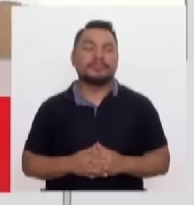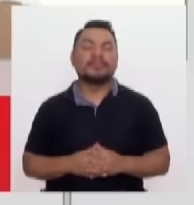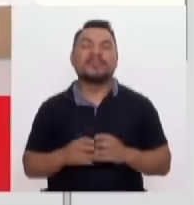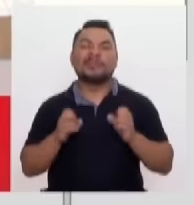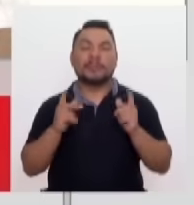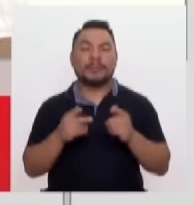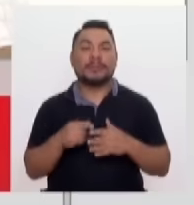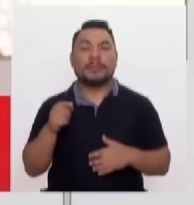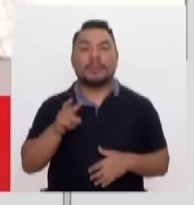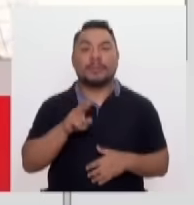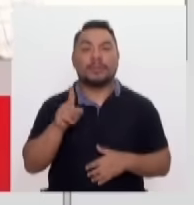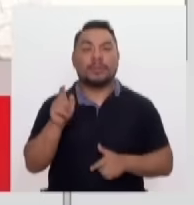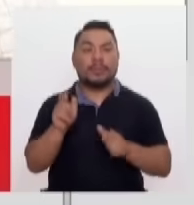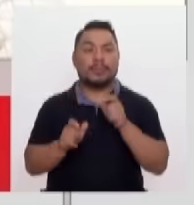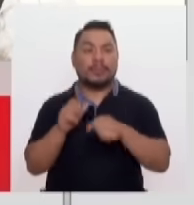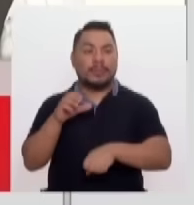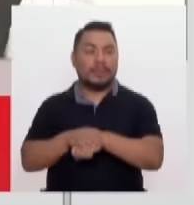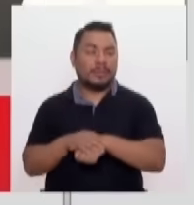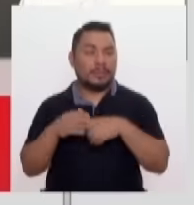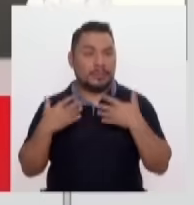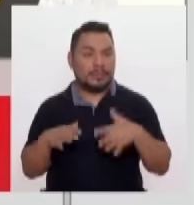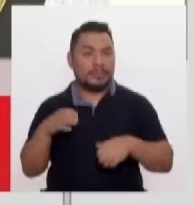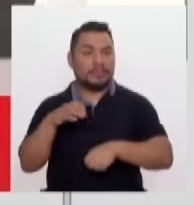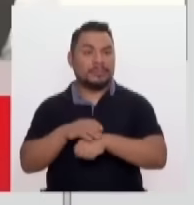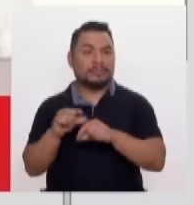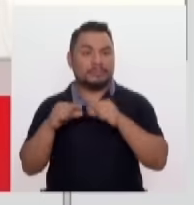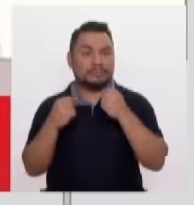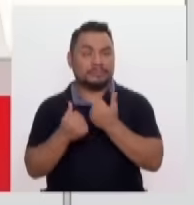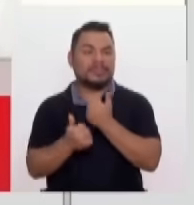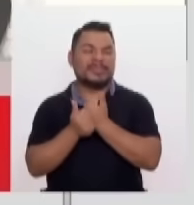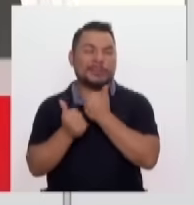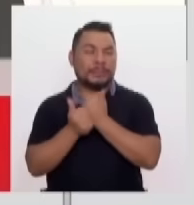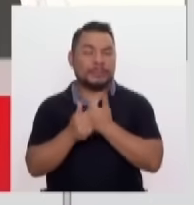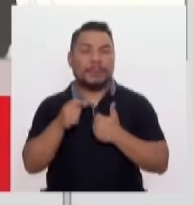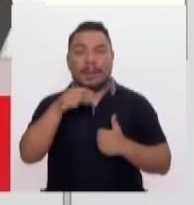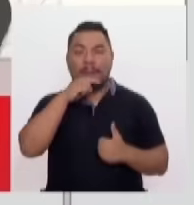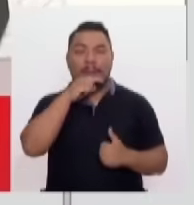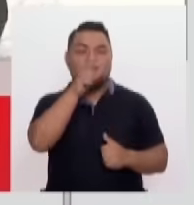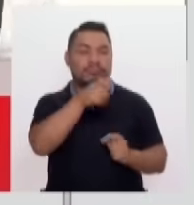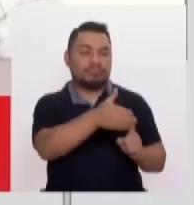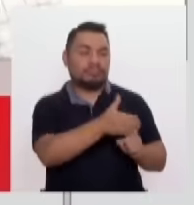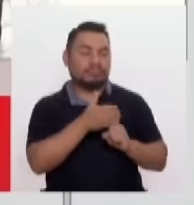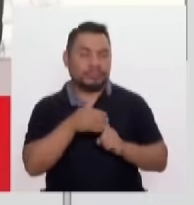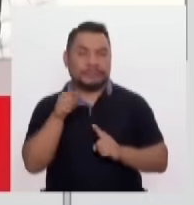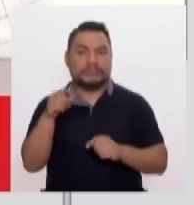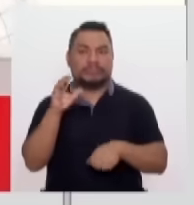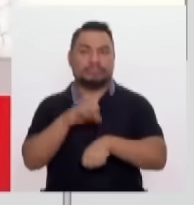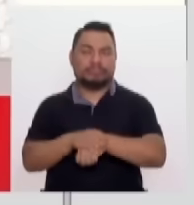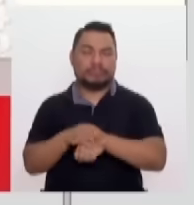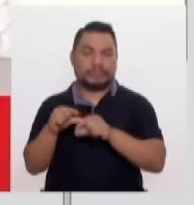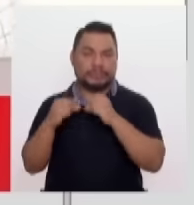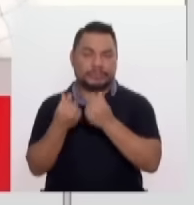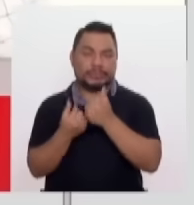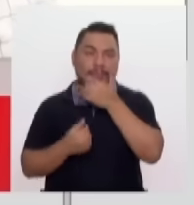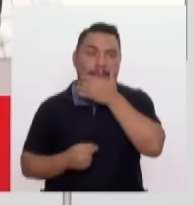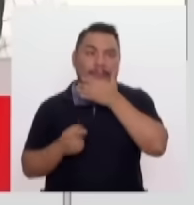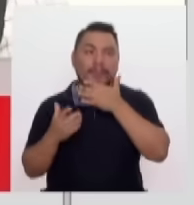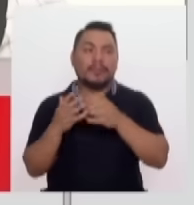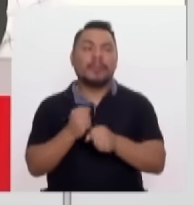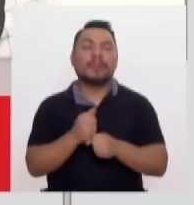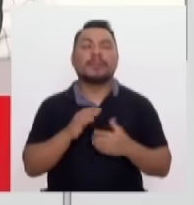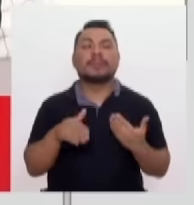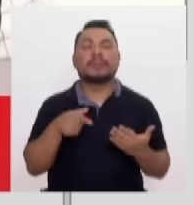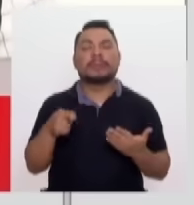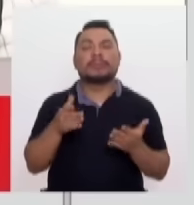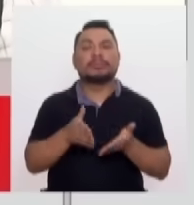Muy bien, son 21 personas entonces que han sido intervenidas por el delito de trata de personas, y lo que creo que resumimos o